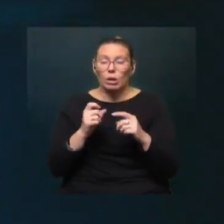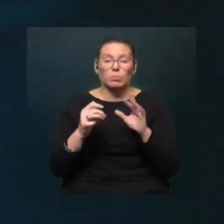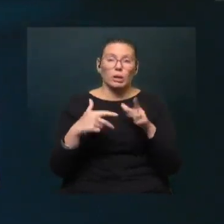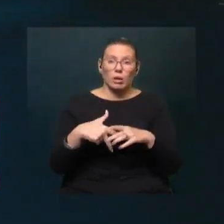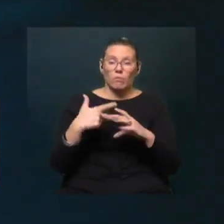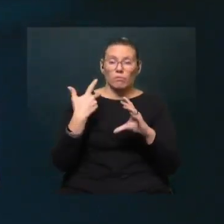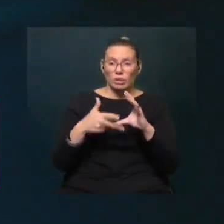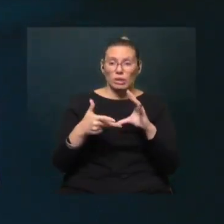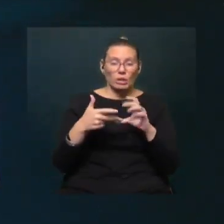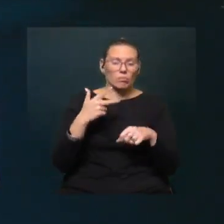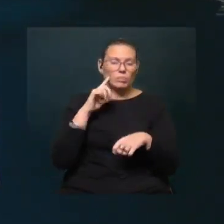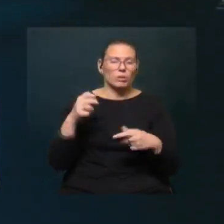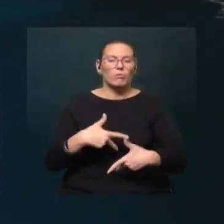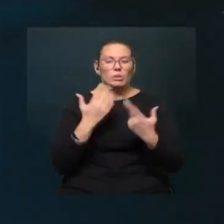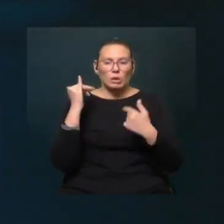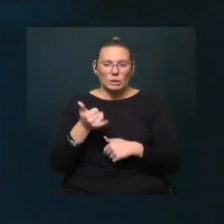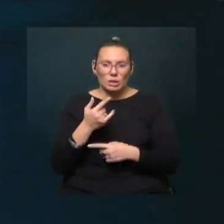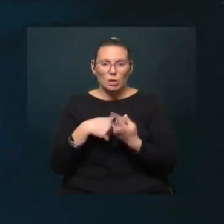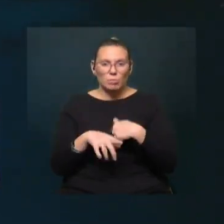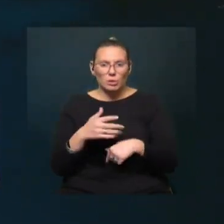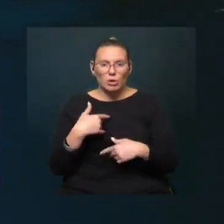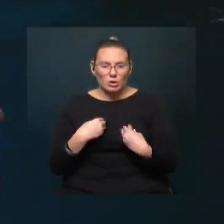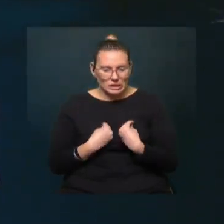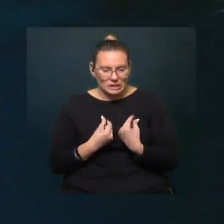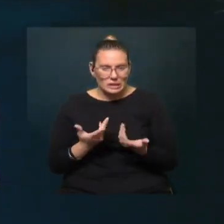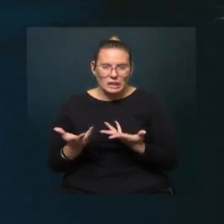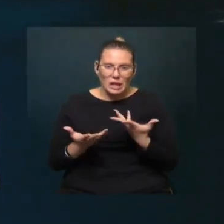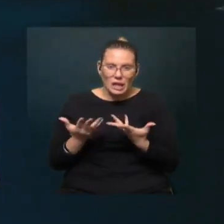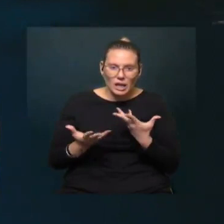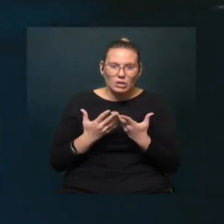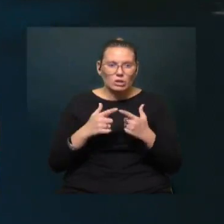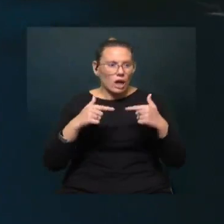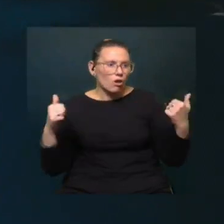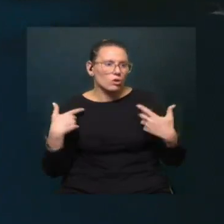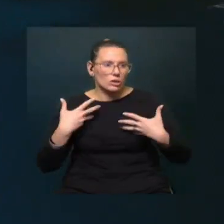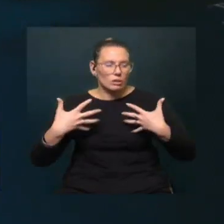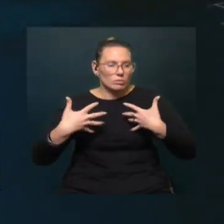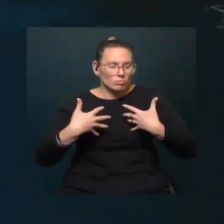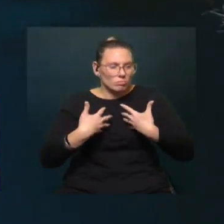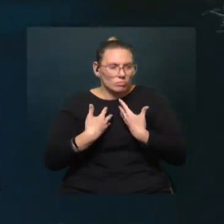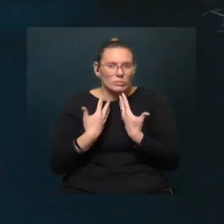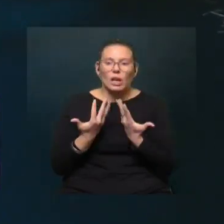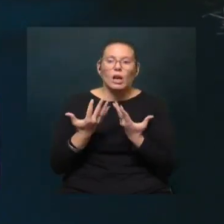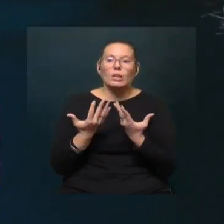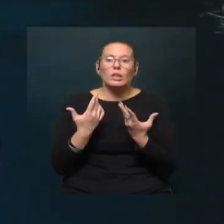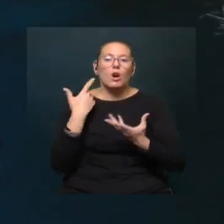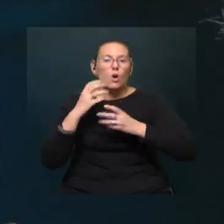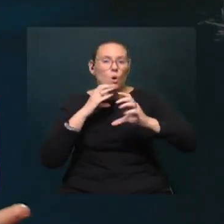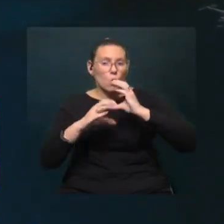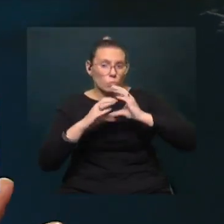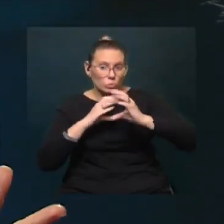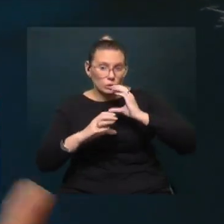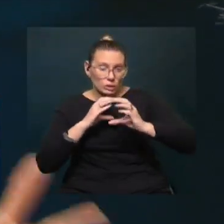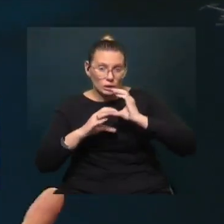y atravesados no vos decís atravesados por eso por esas ondas y cuan comunicados estamos